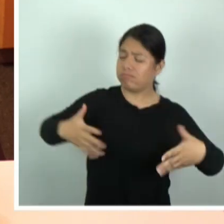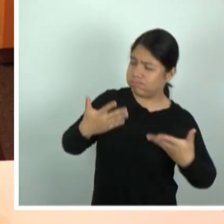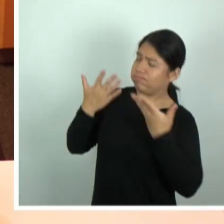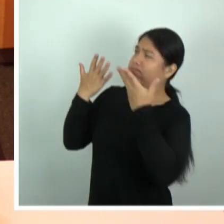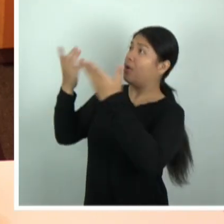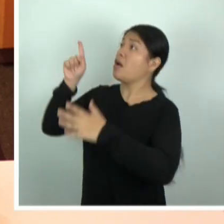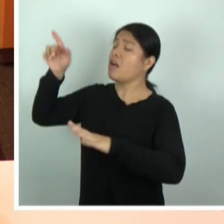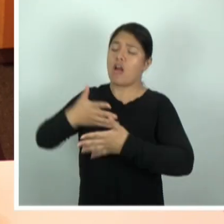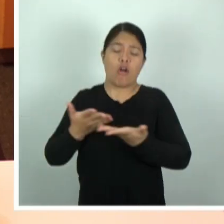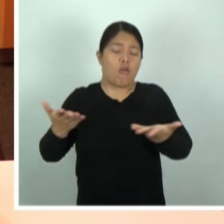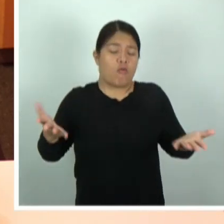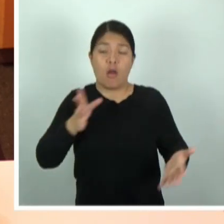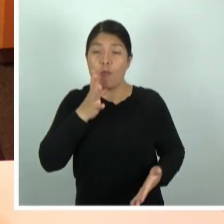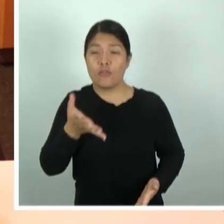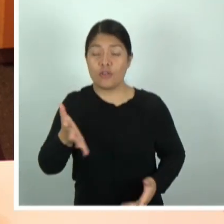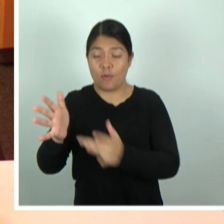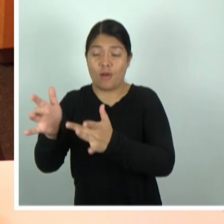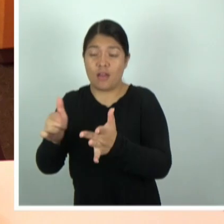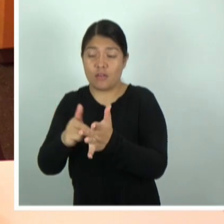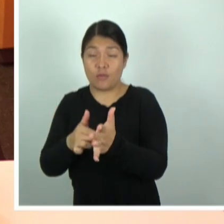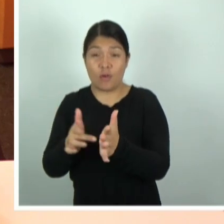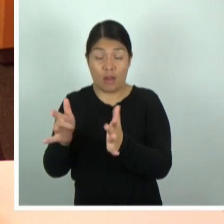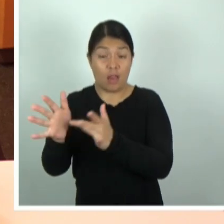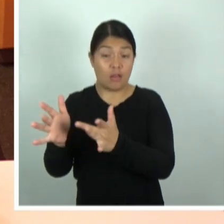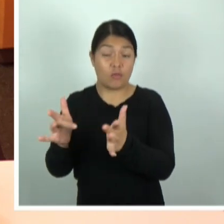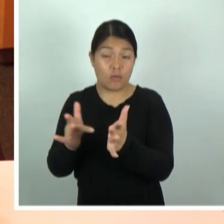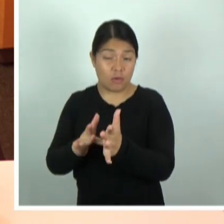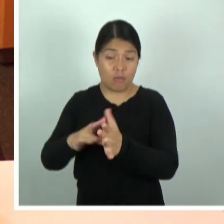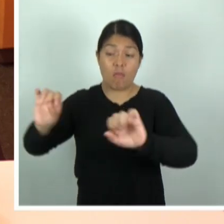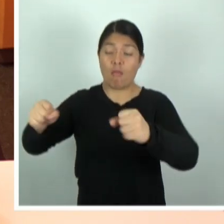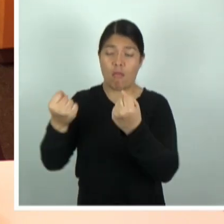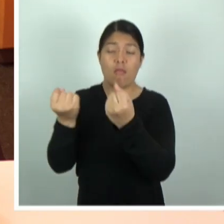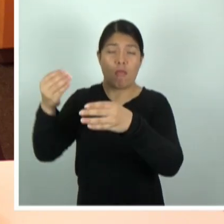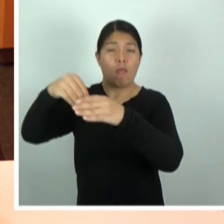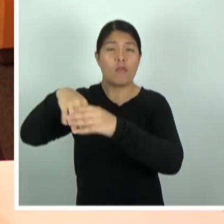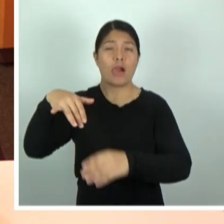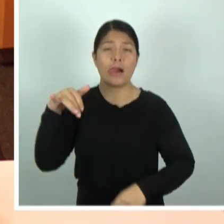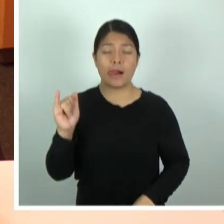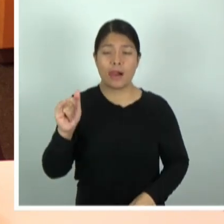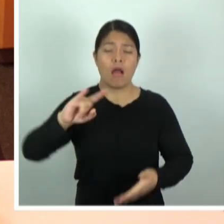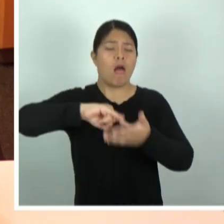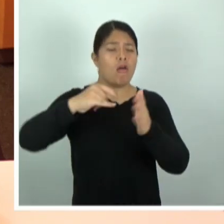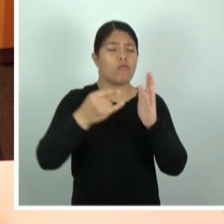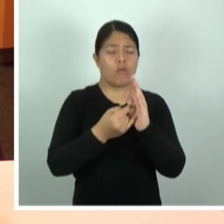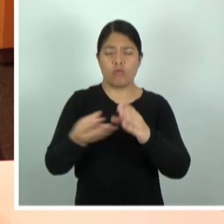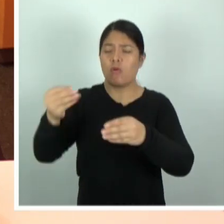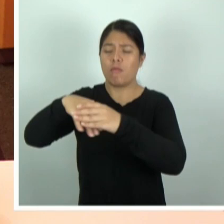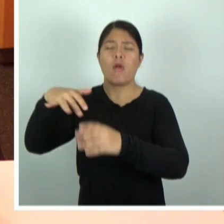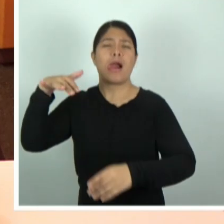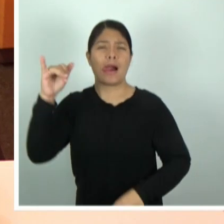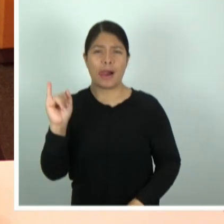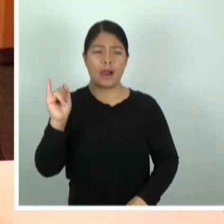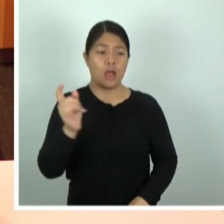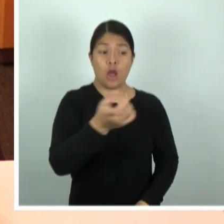en Jesucristo está la salvación. En Jesucristo está la solución. Y todo lo que